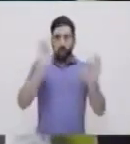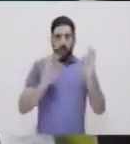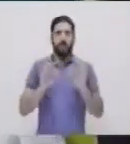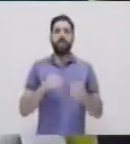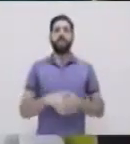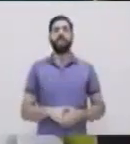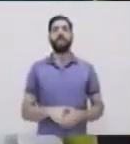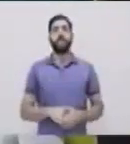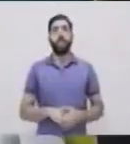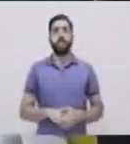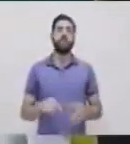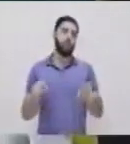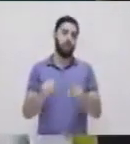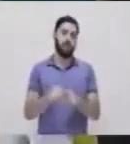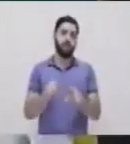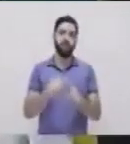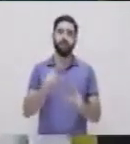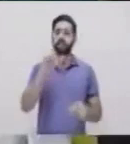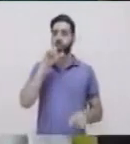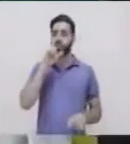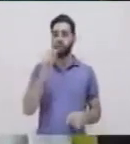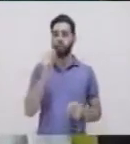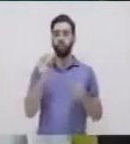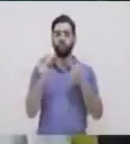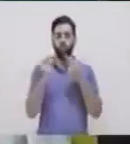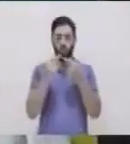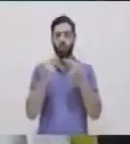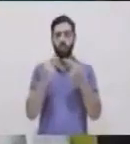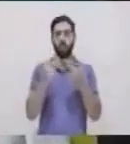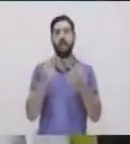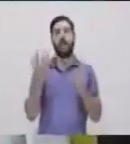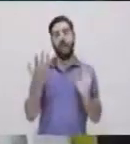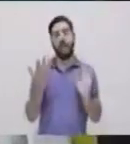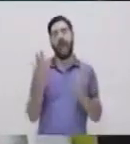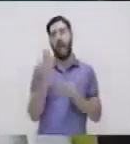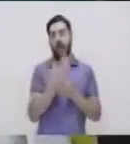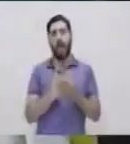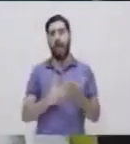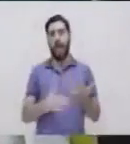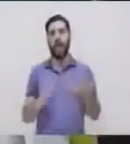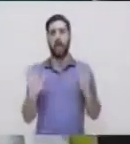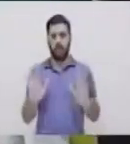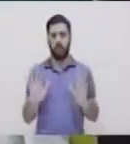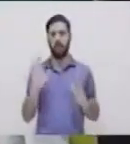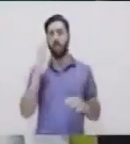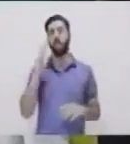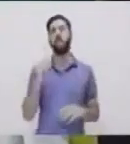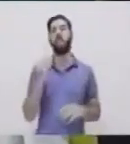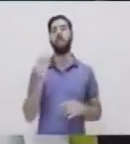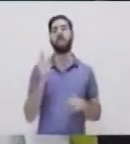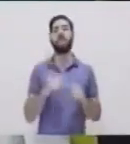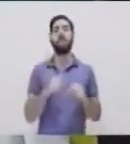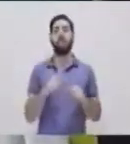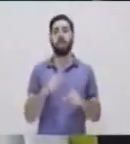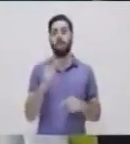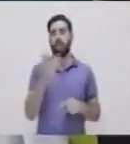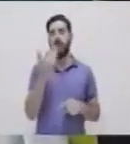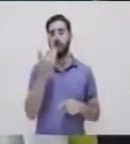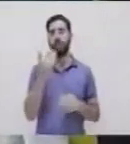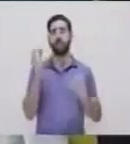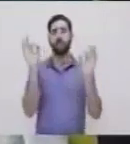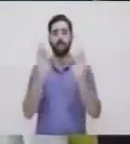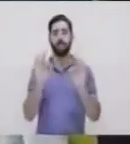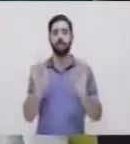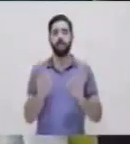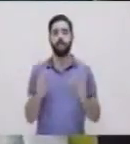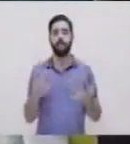más facilidad. Sí. Los picos cortos, pues definitivamente es por algo. Ajá. Esto se debe a la forma de